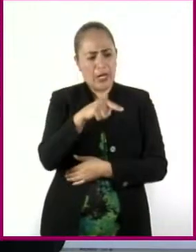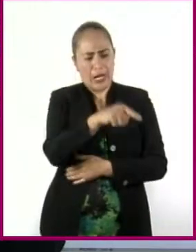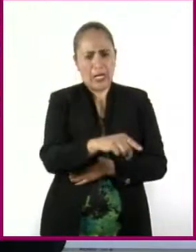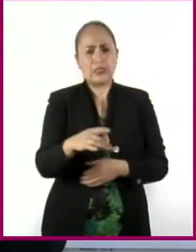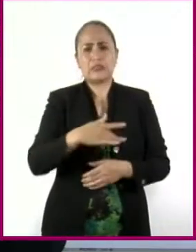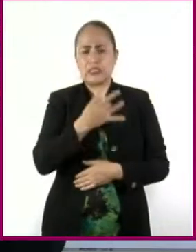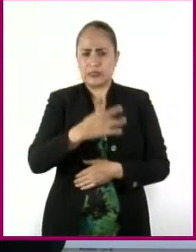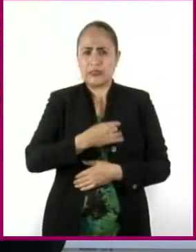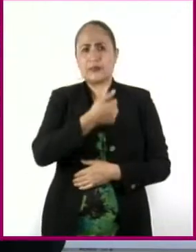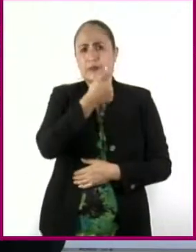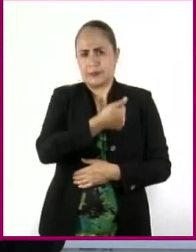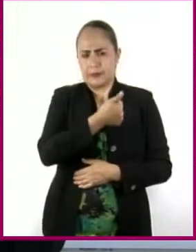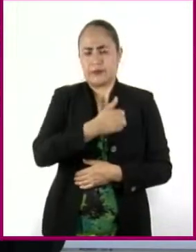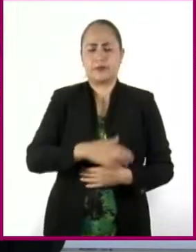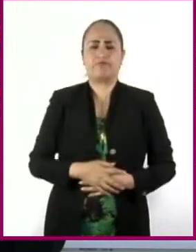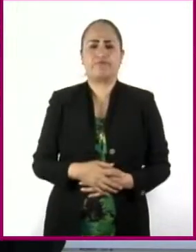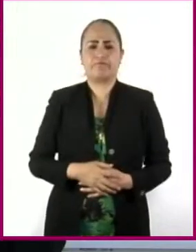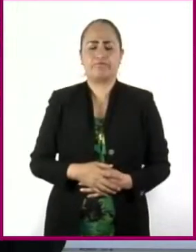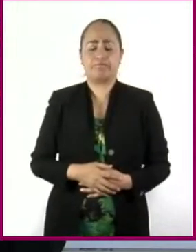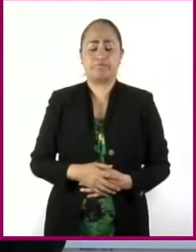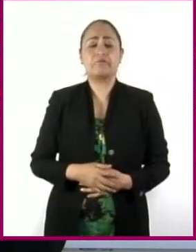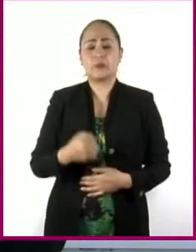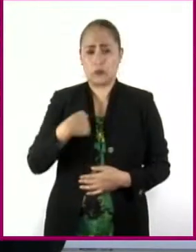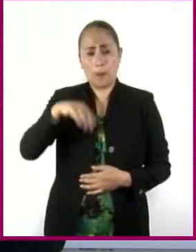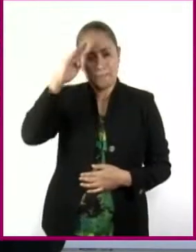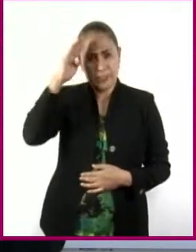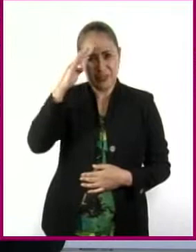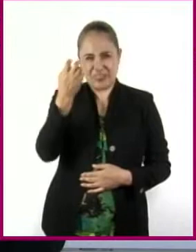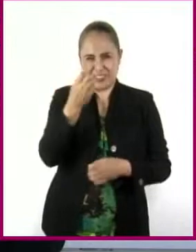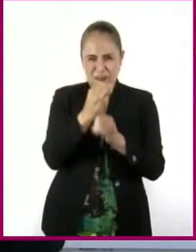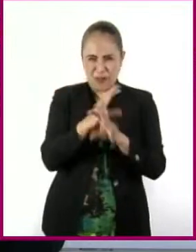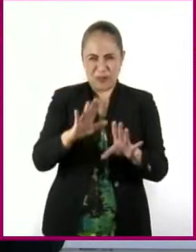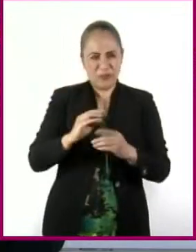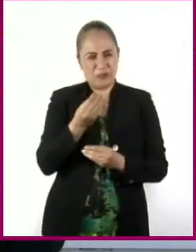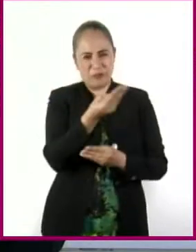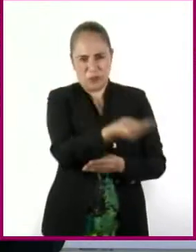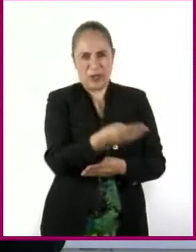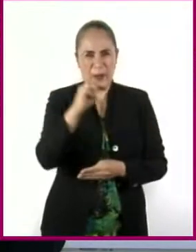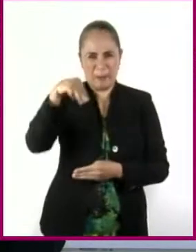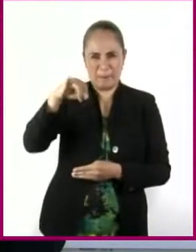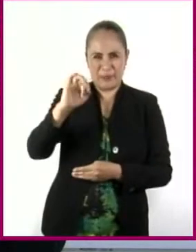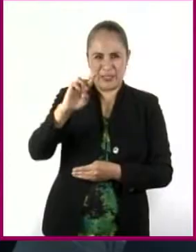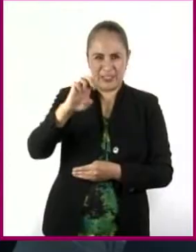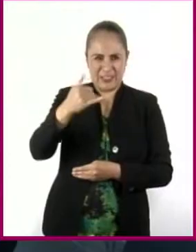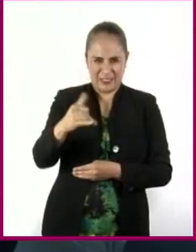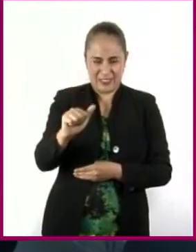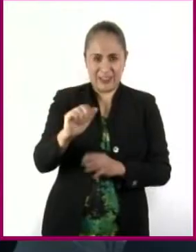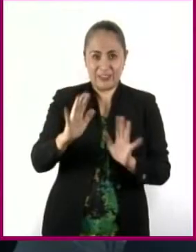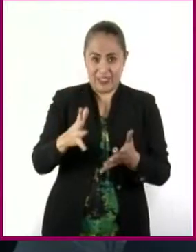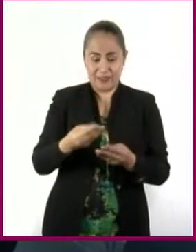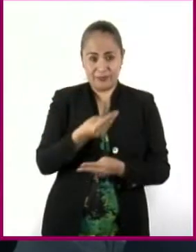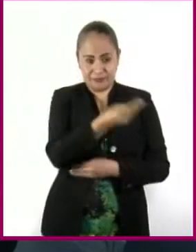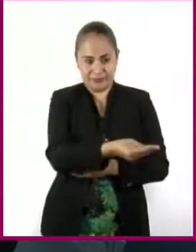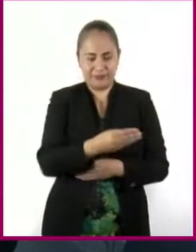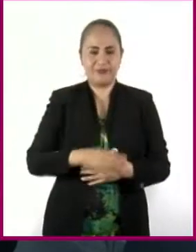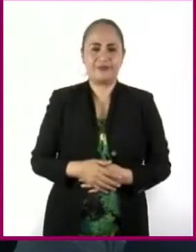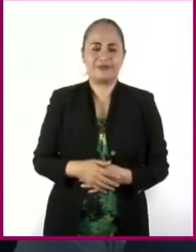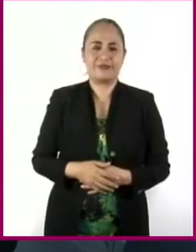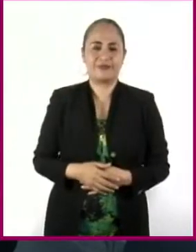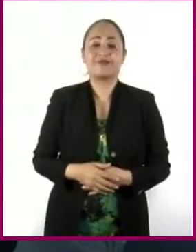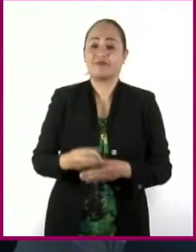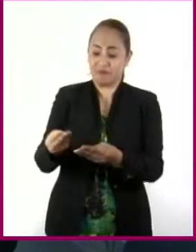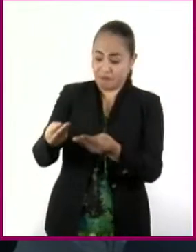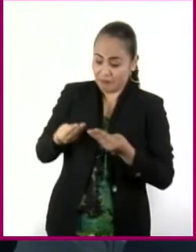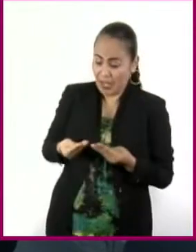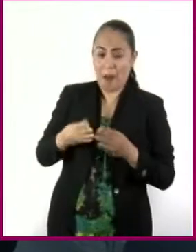¡Wow! Bueno, pues pienso que ya podemos mandar esta información a Mireya, ¿no? ¿Sí? ¿Ya está? La información que mandaron